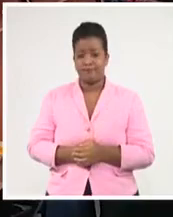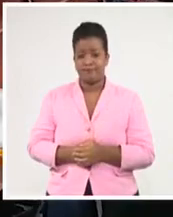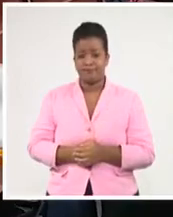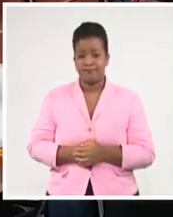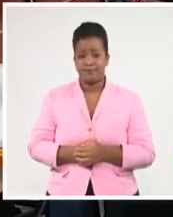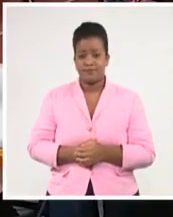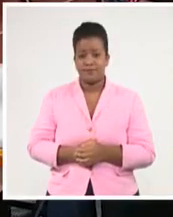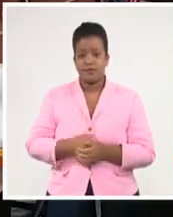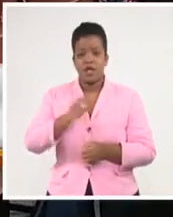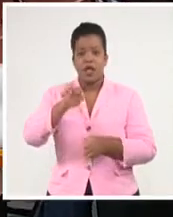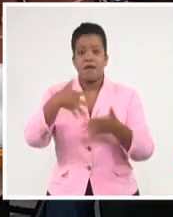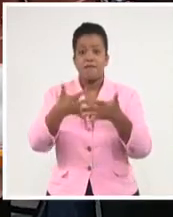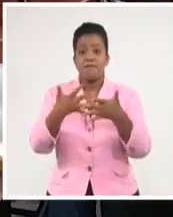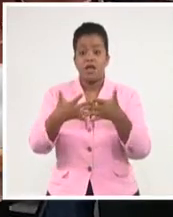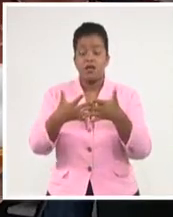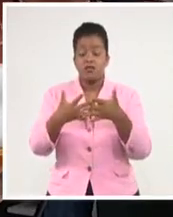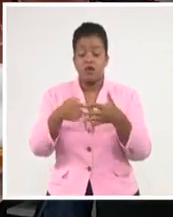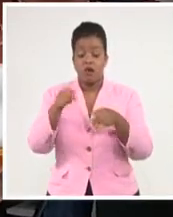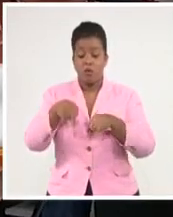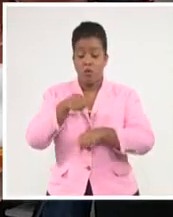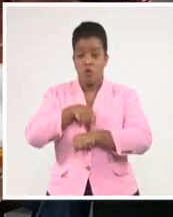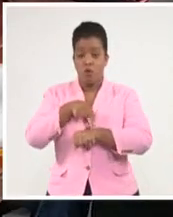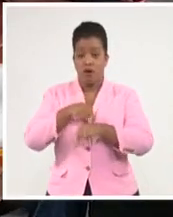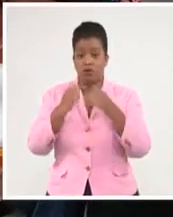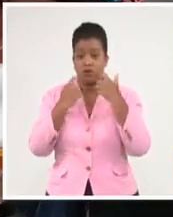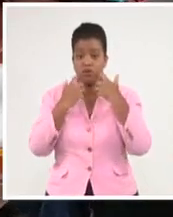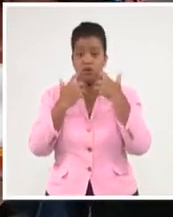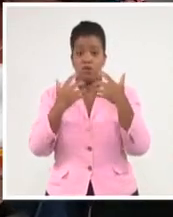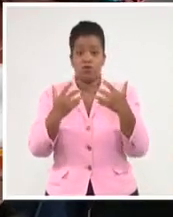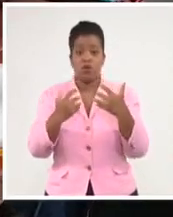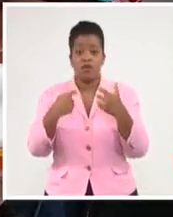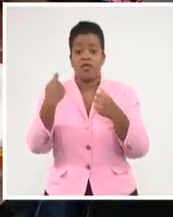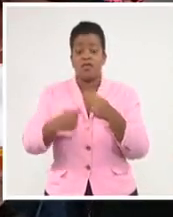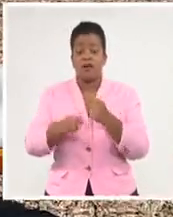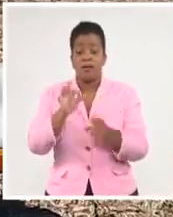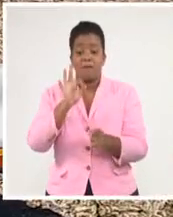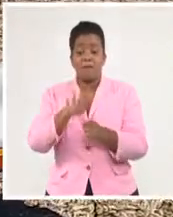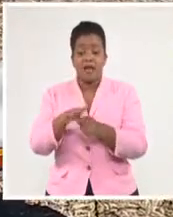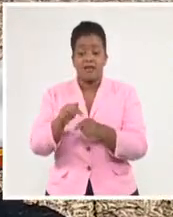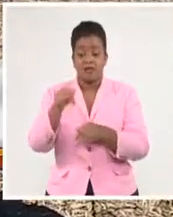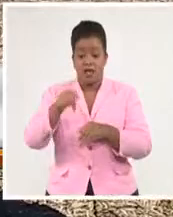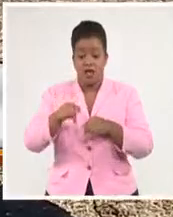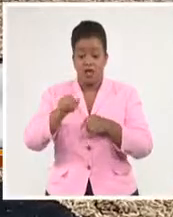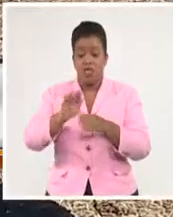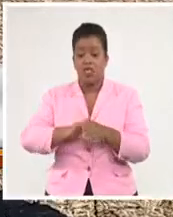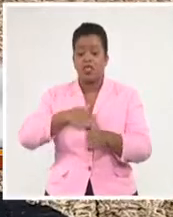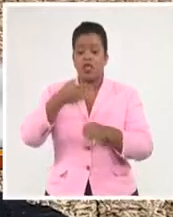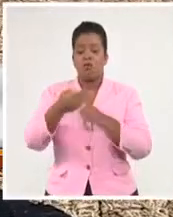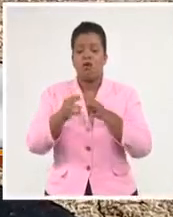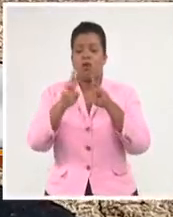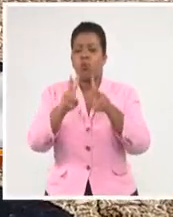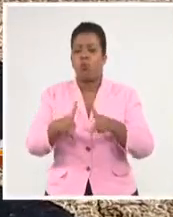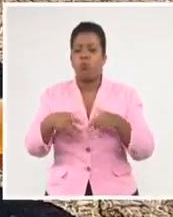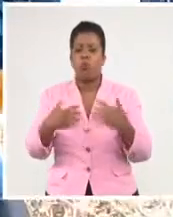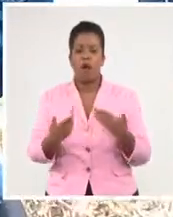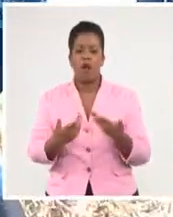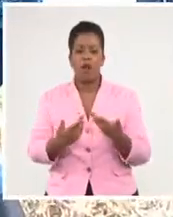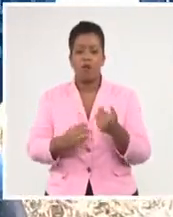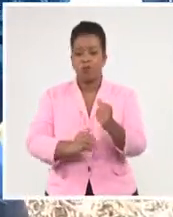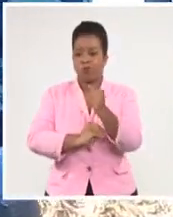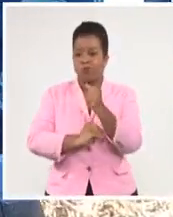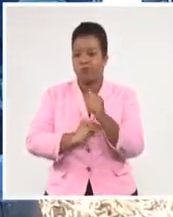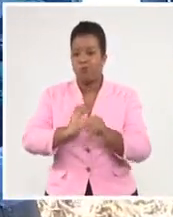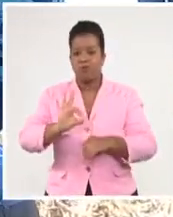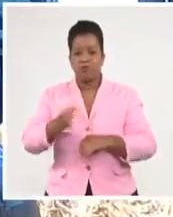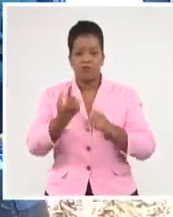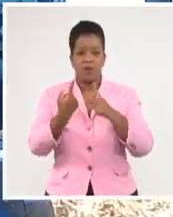empresa es un momento decisivo. Marca un antes y un después en todo el tema del fortalecimiento y el perfeccionamiento de la